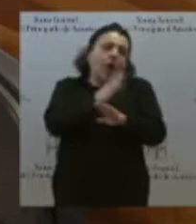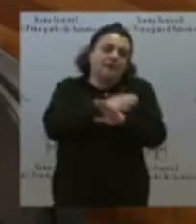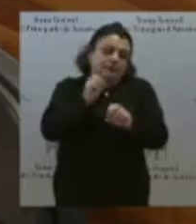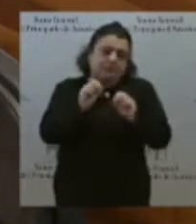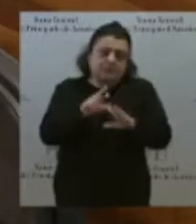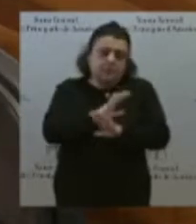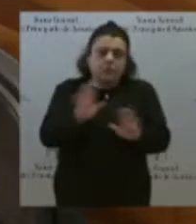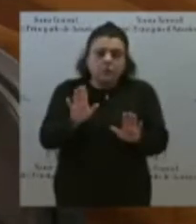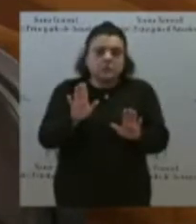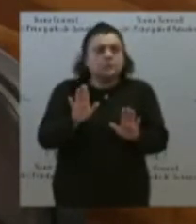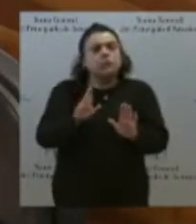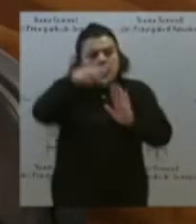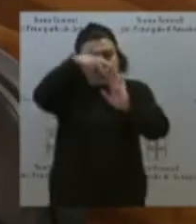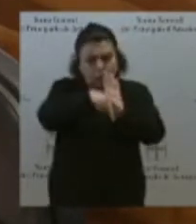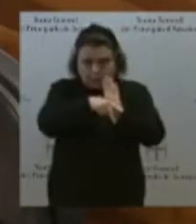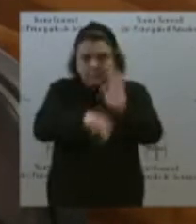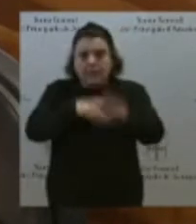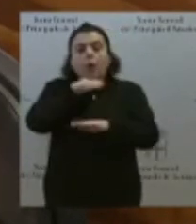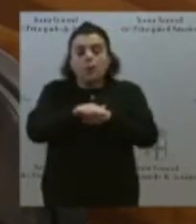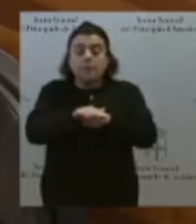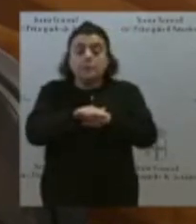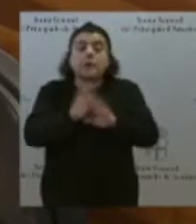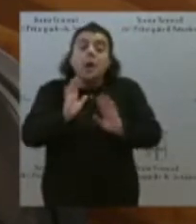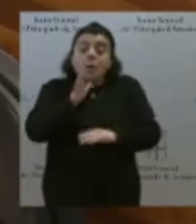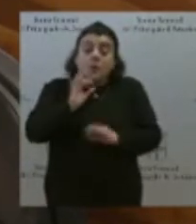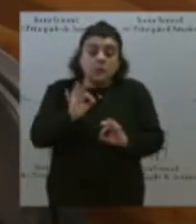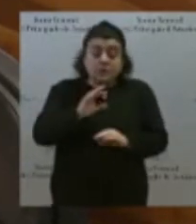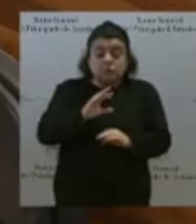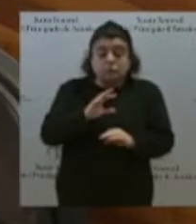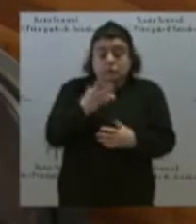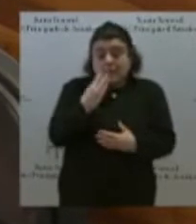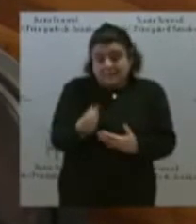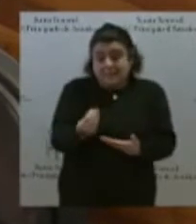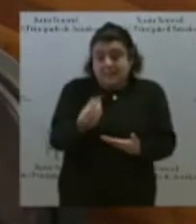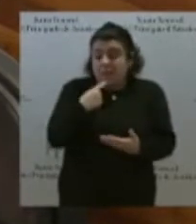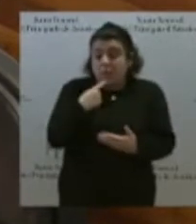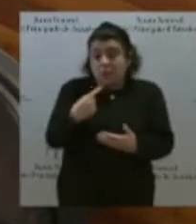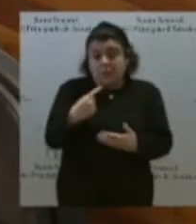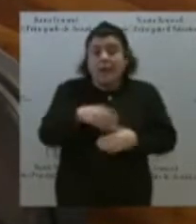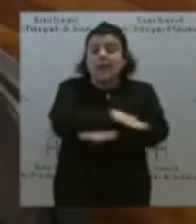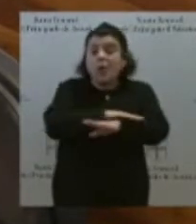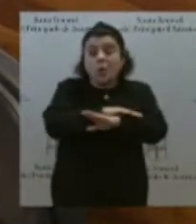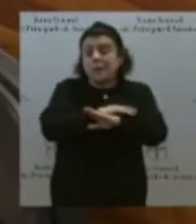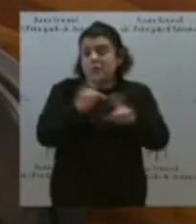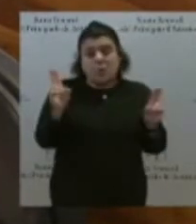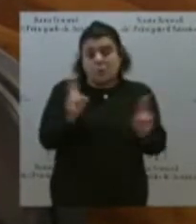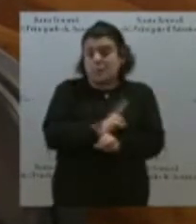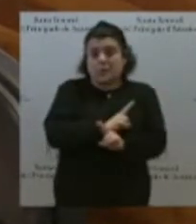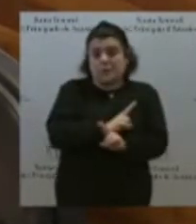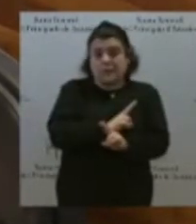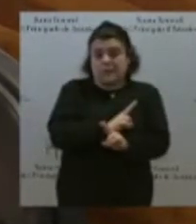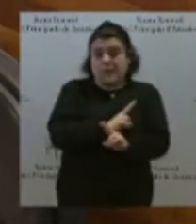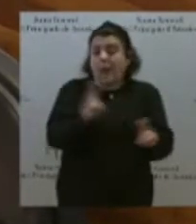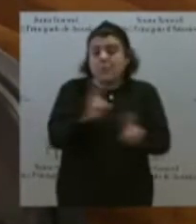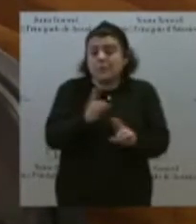Por tanto, entenderá que le diga también que este Gobierno tampoco prohíbe a priori ni pone punto final a nada,